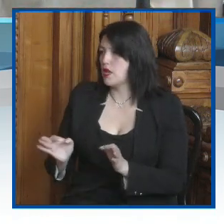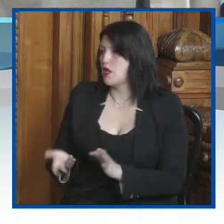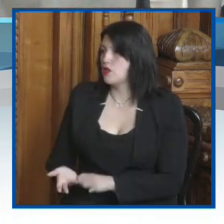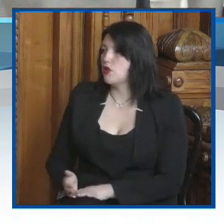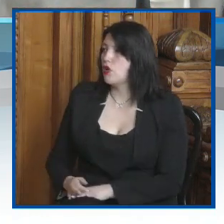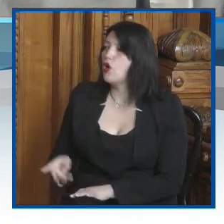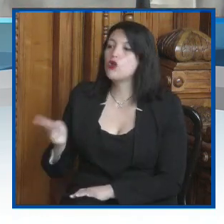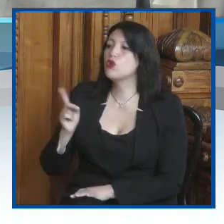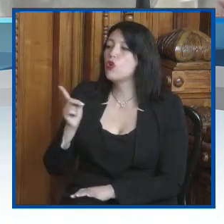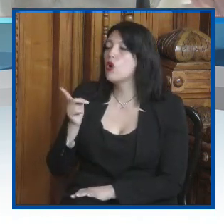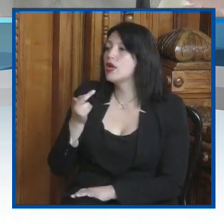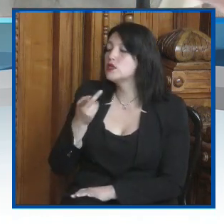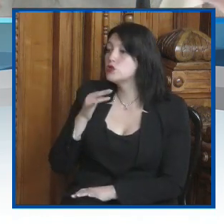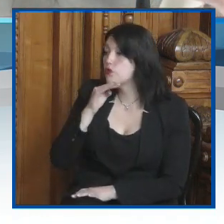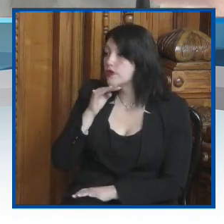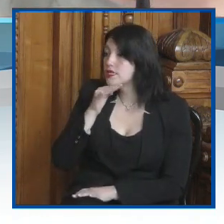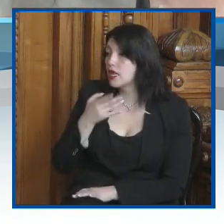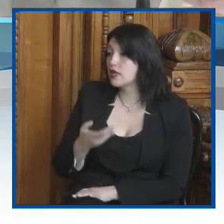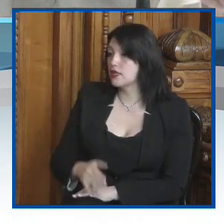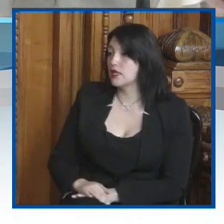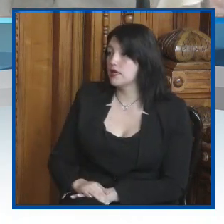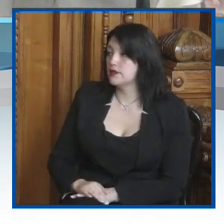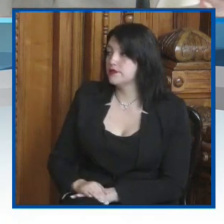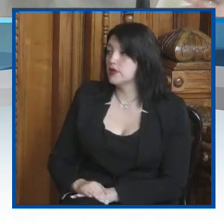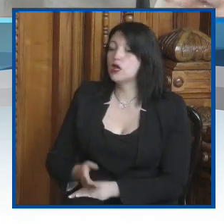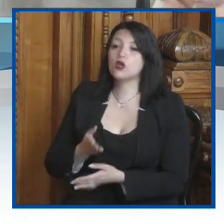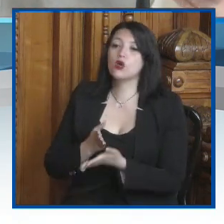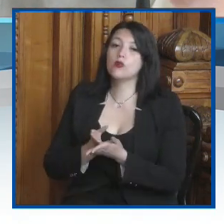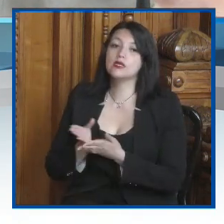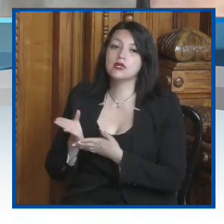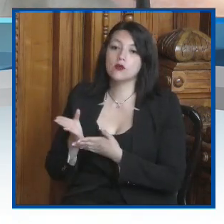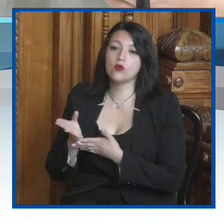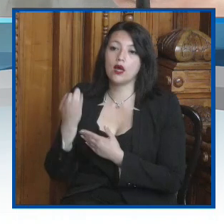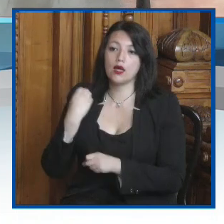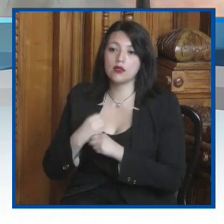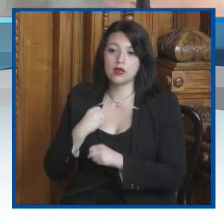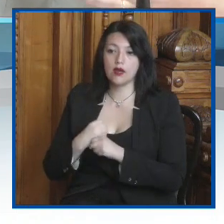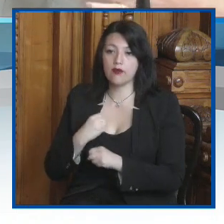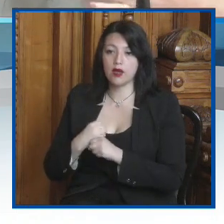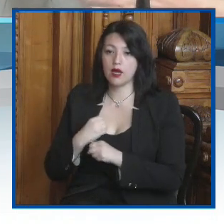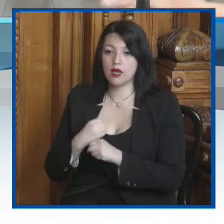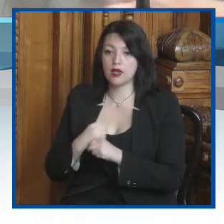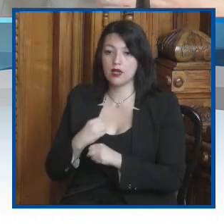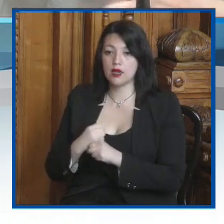es lo suficientemente claro. Entonces, empecemos a trabajar en